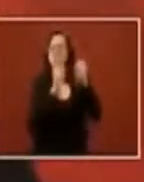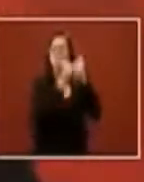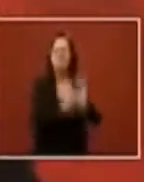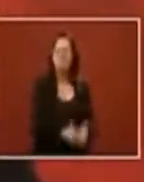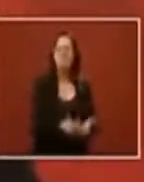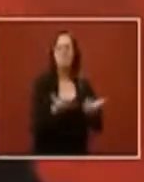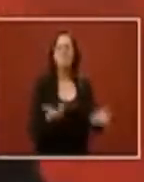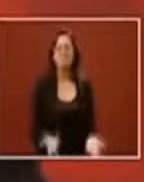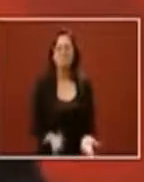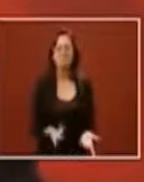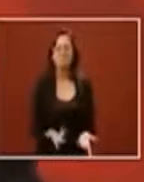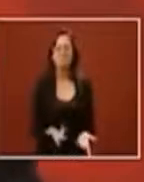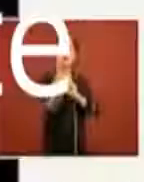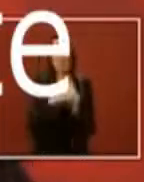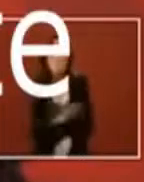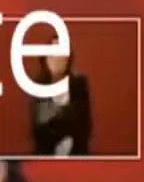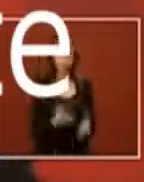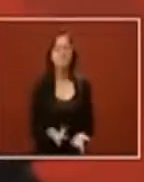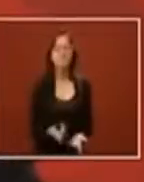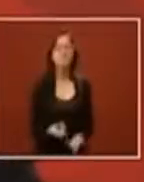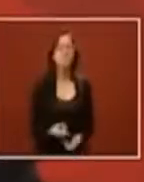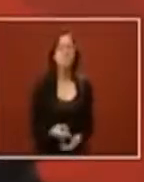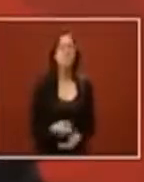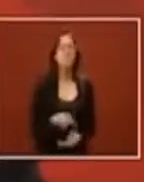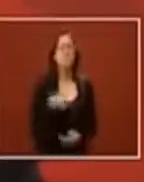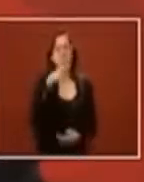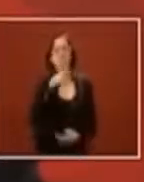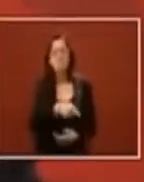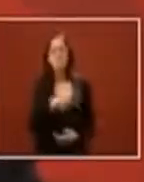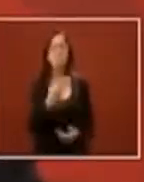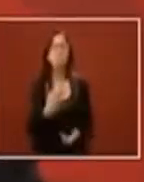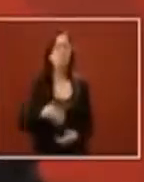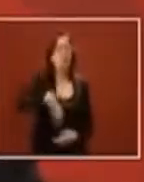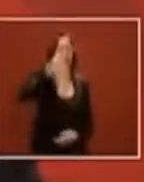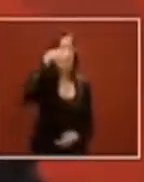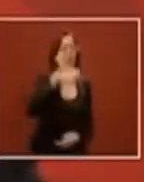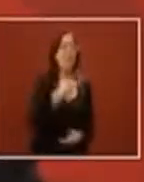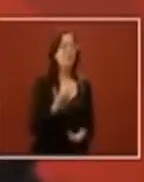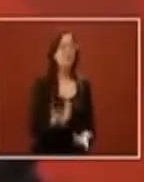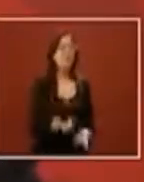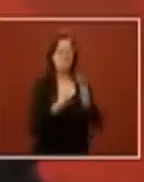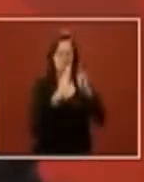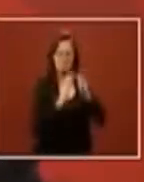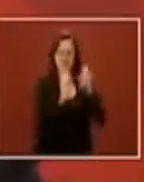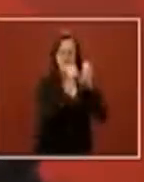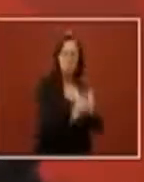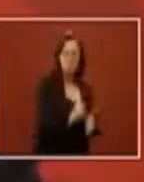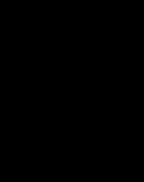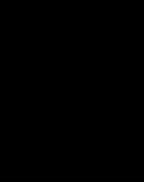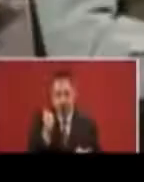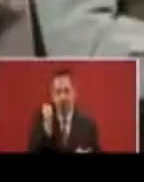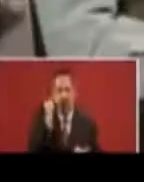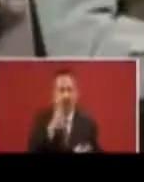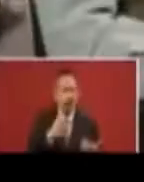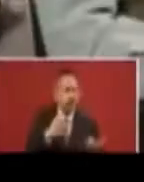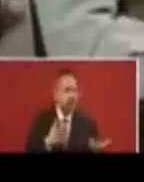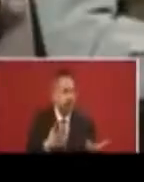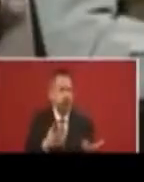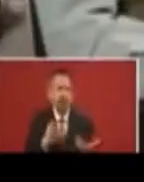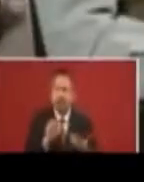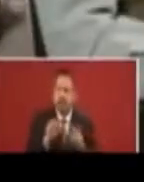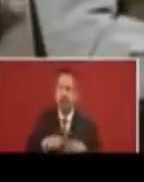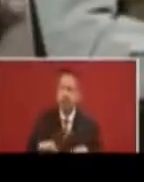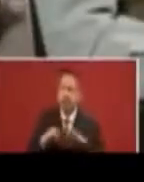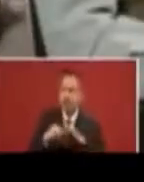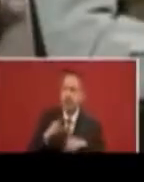Si alguien más puede ir por ti, limpiarte el mano, como al señor licenciado Andrés Manuel López Labrador. Es muy